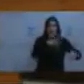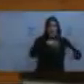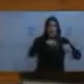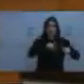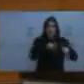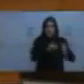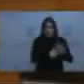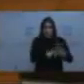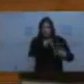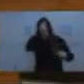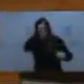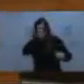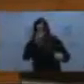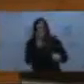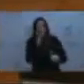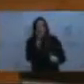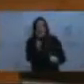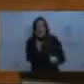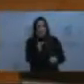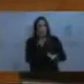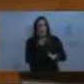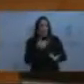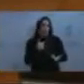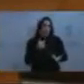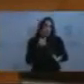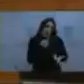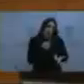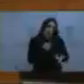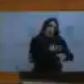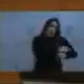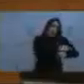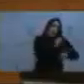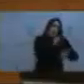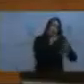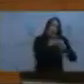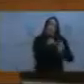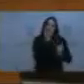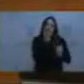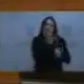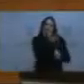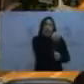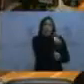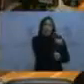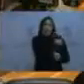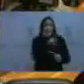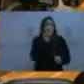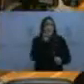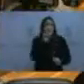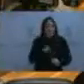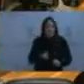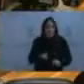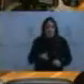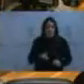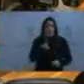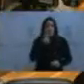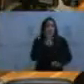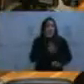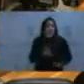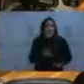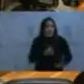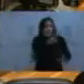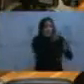además, y ahora me refiero tanto al Gobierno como al Partido Socialista, mienten. Y digo mienten porque